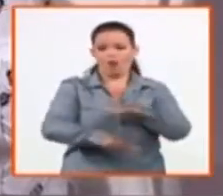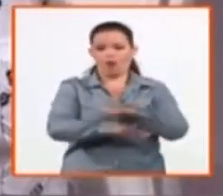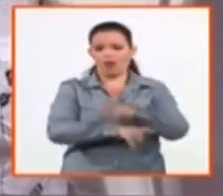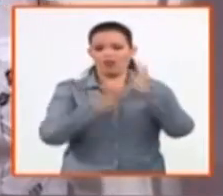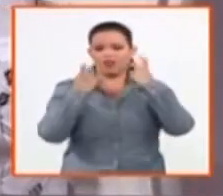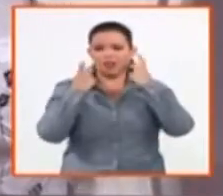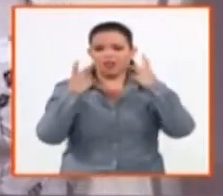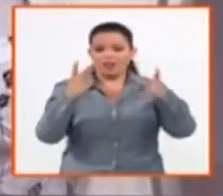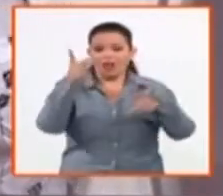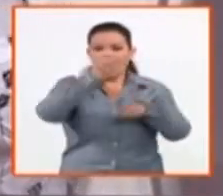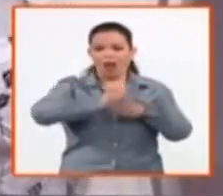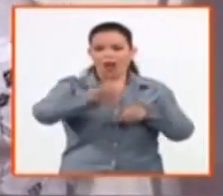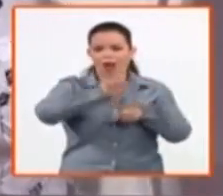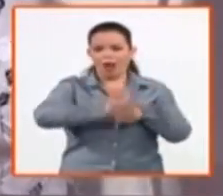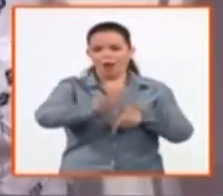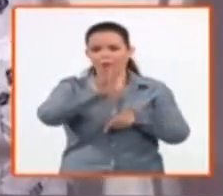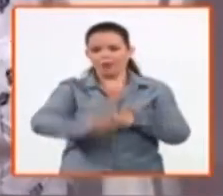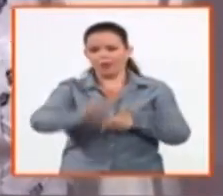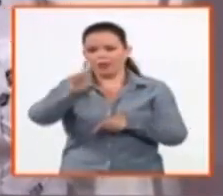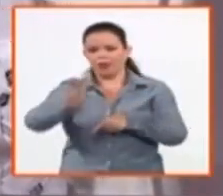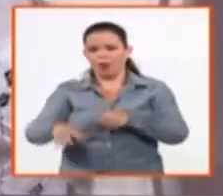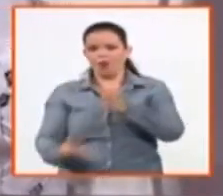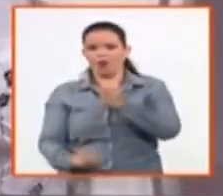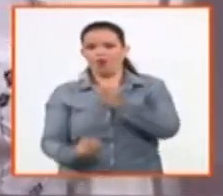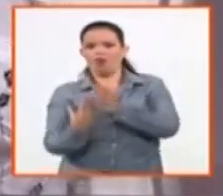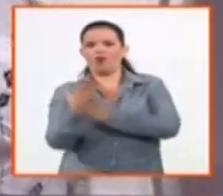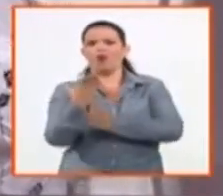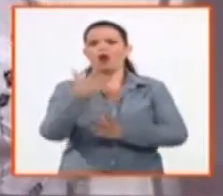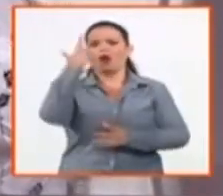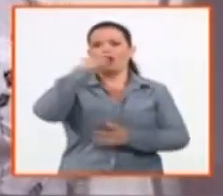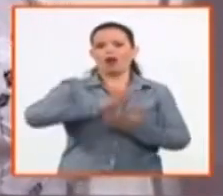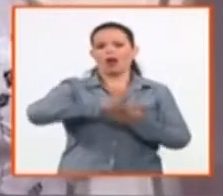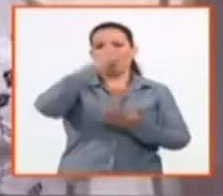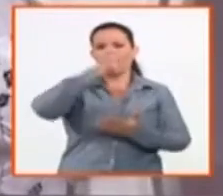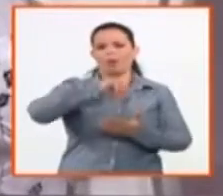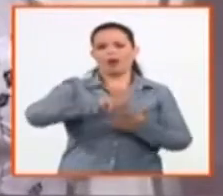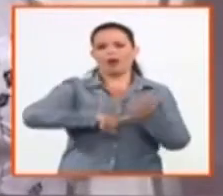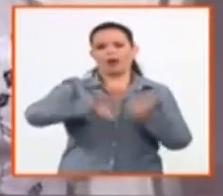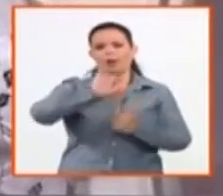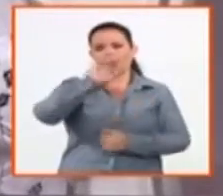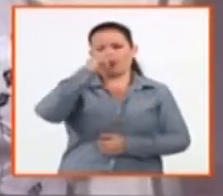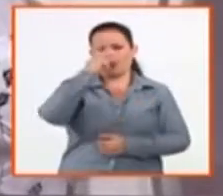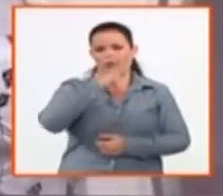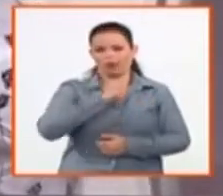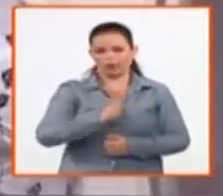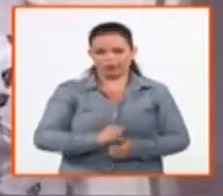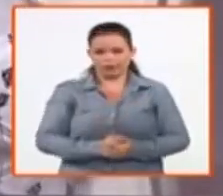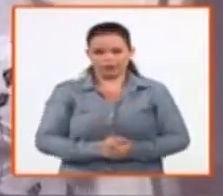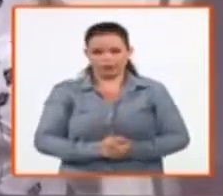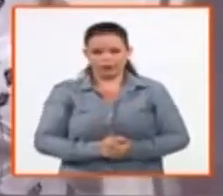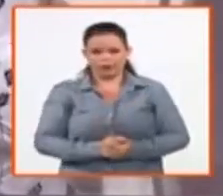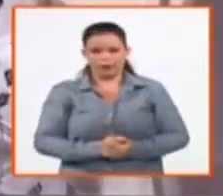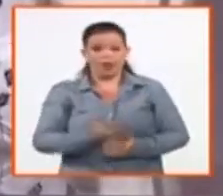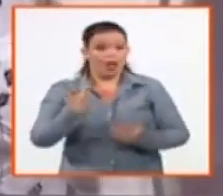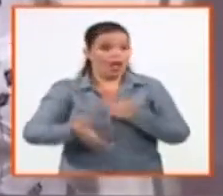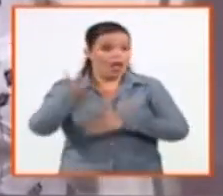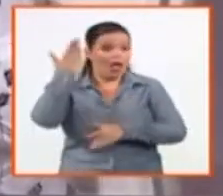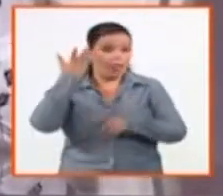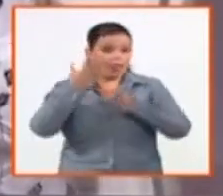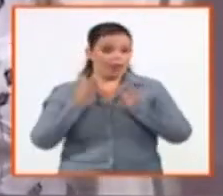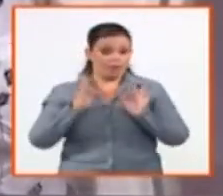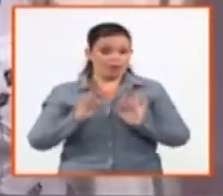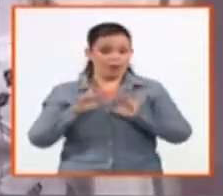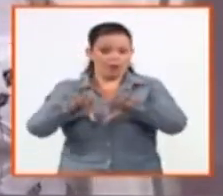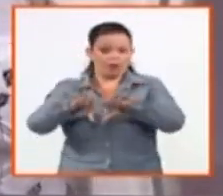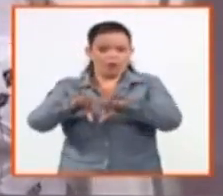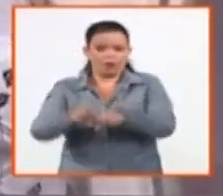campesinos es la amapola. Ya cuando los talibán tomaron el poder la otra vez, ellos fueron a eliminar los productos de la amapola.